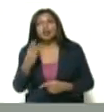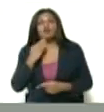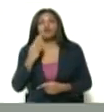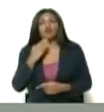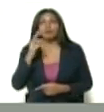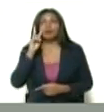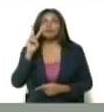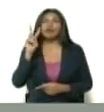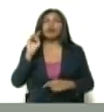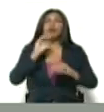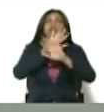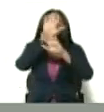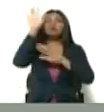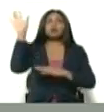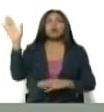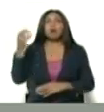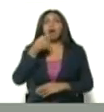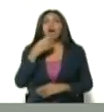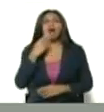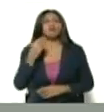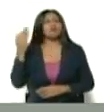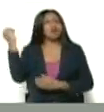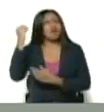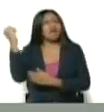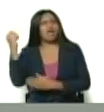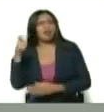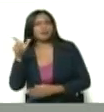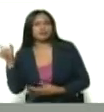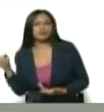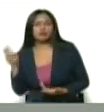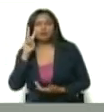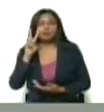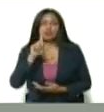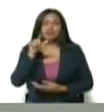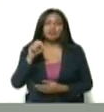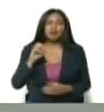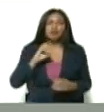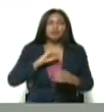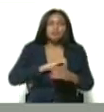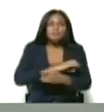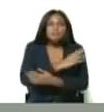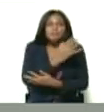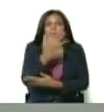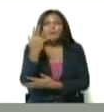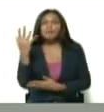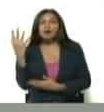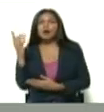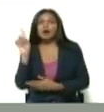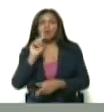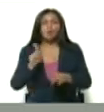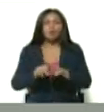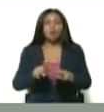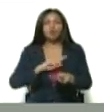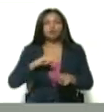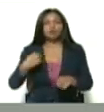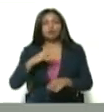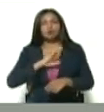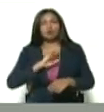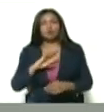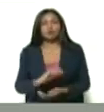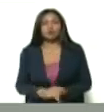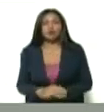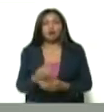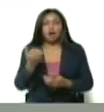mirar el cielo. Se había perdido la costumbre de mirar el paisaje como algo parte de nosotros mismos. Yo creo que eso ya